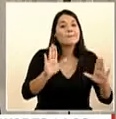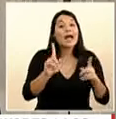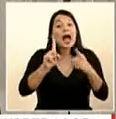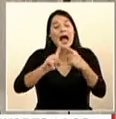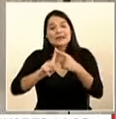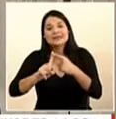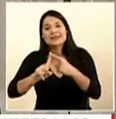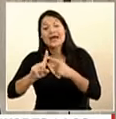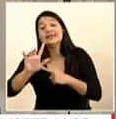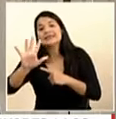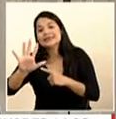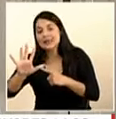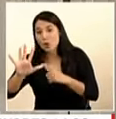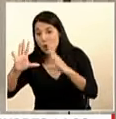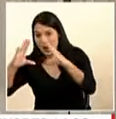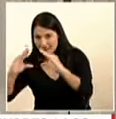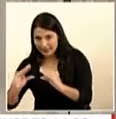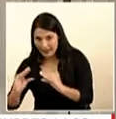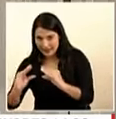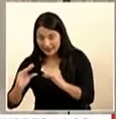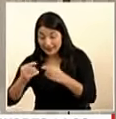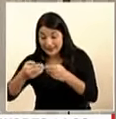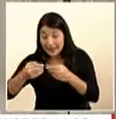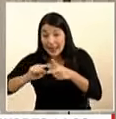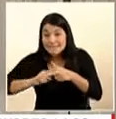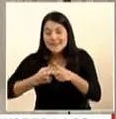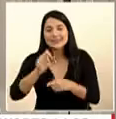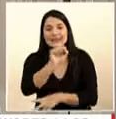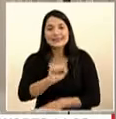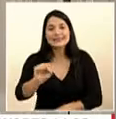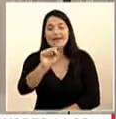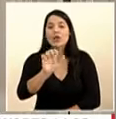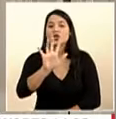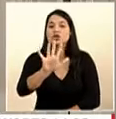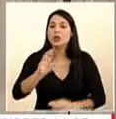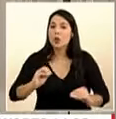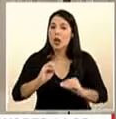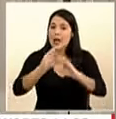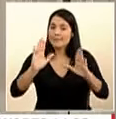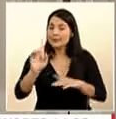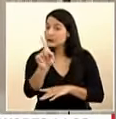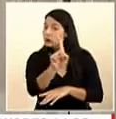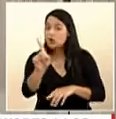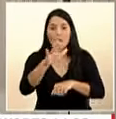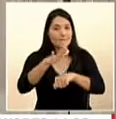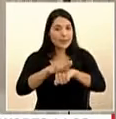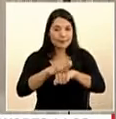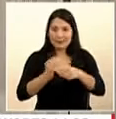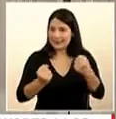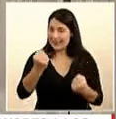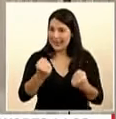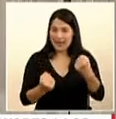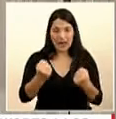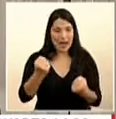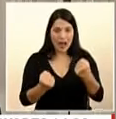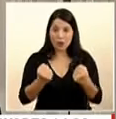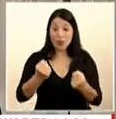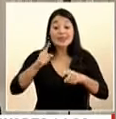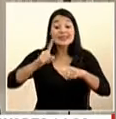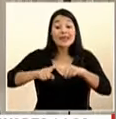5 pm a partir del sábado a las 5 am no se permitirá el tránsito vehicular según el